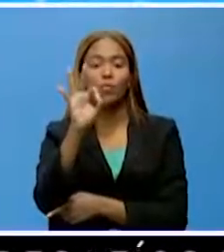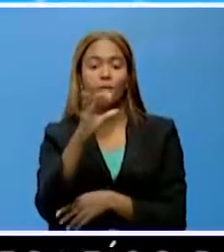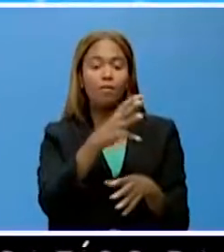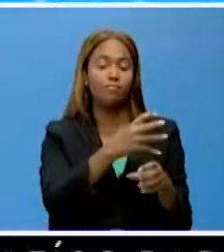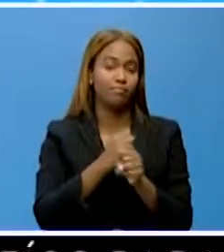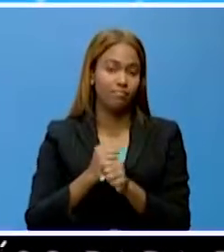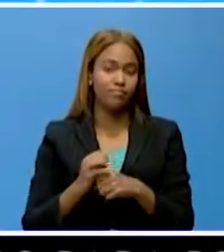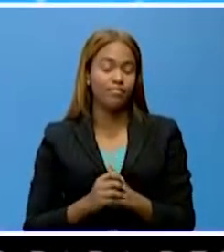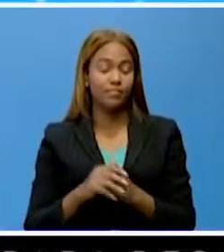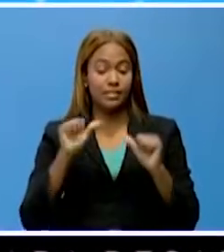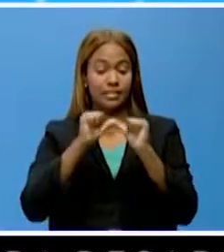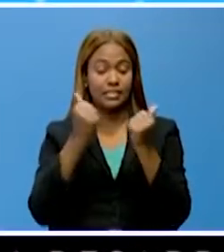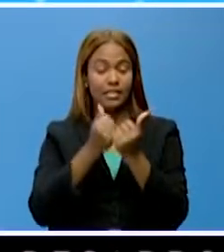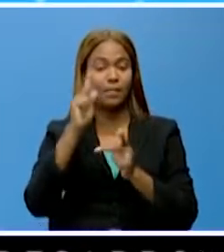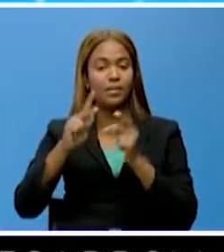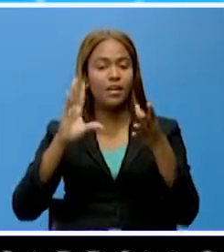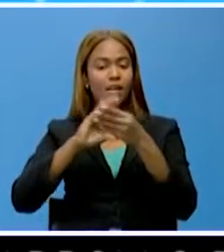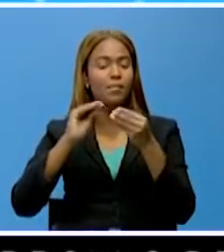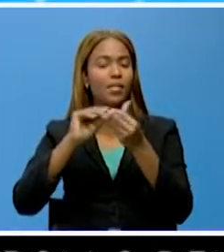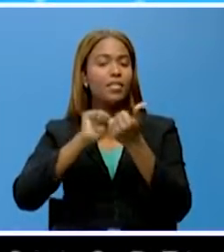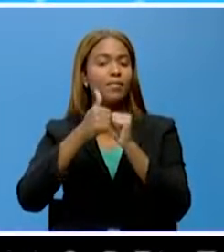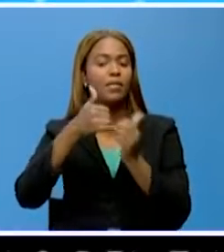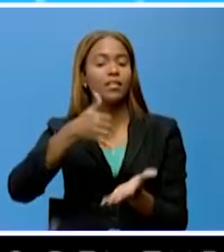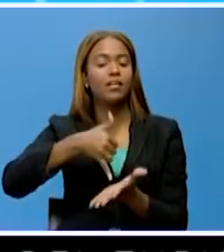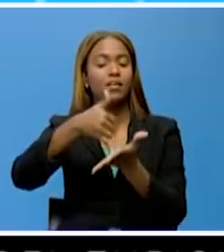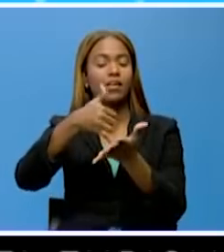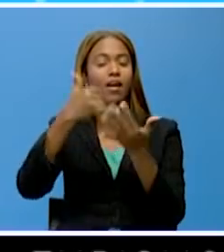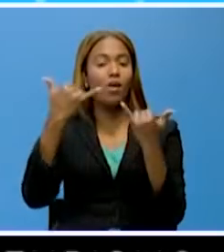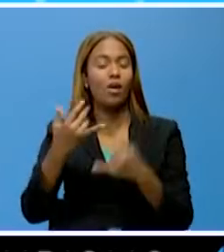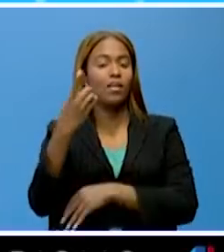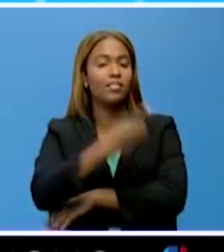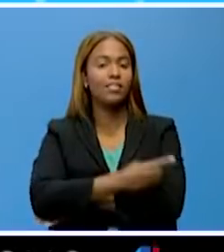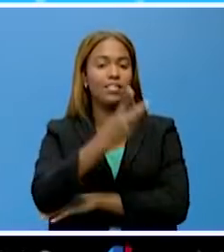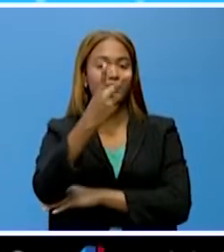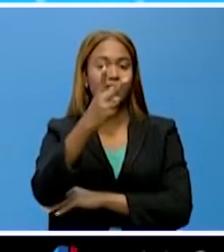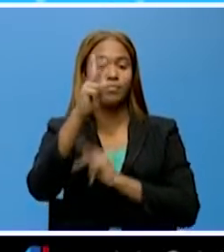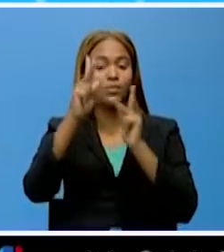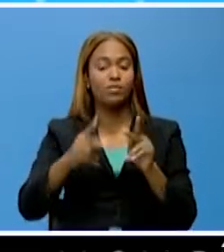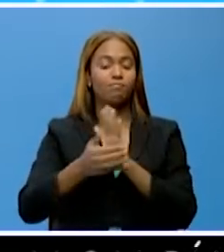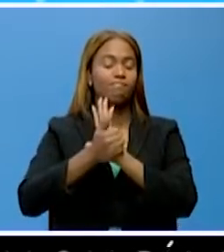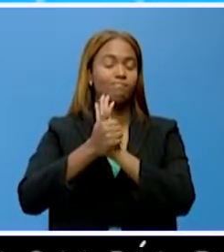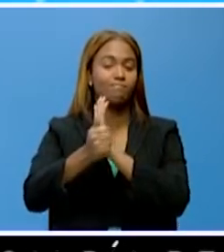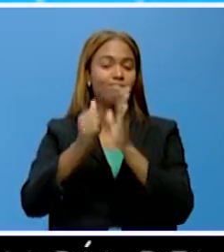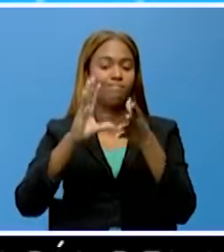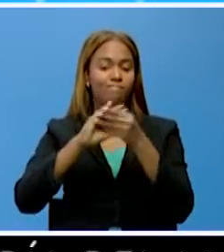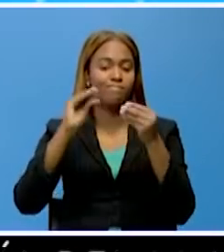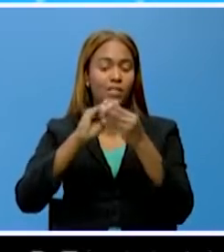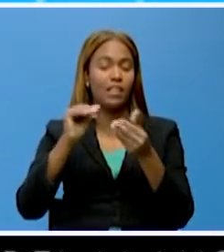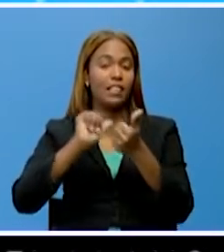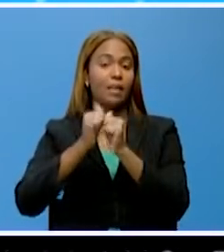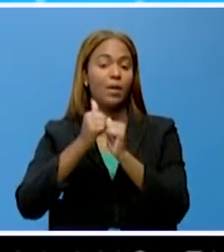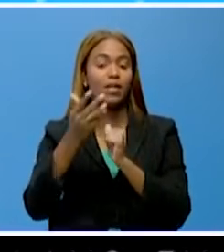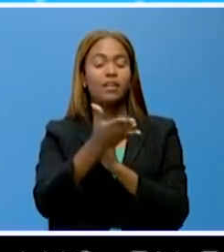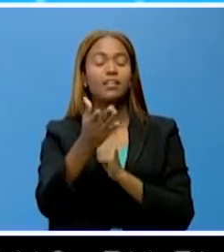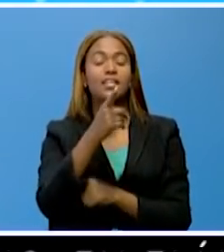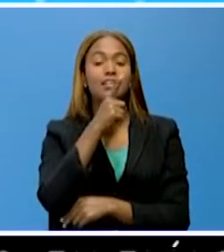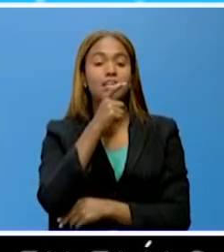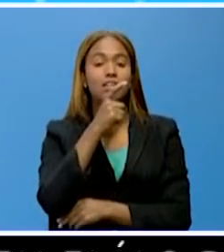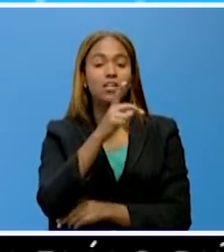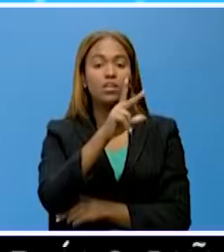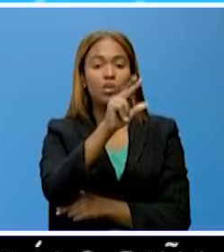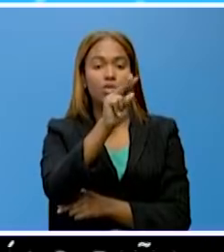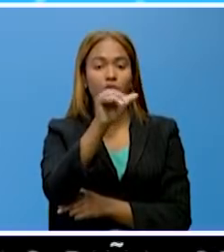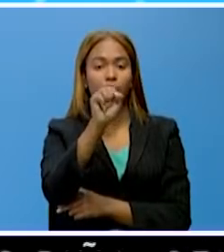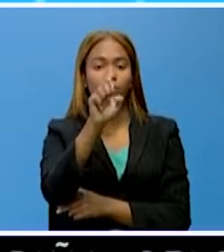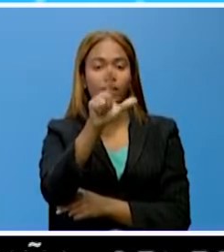La Asociación de Cronistas Deportivos reconoció en el día de hoy a dos veteranos cronistas deportivos. Ellos son